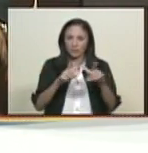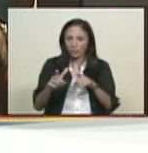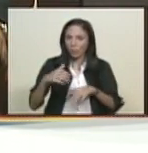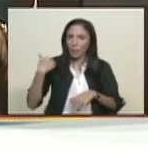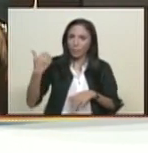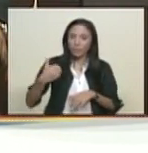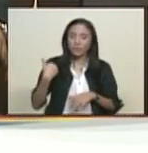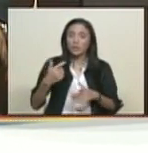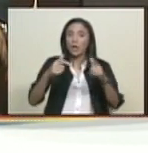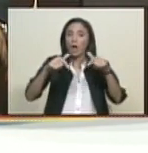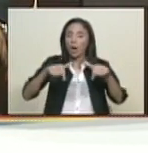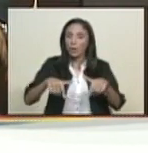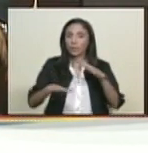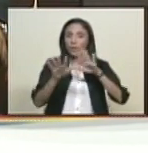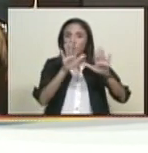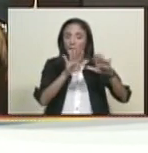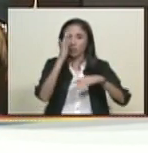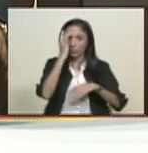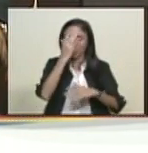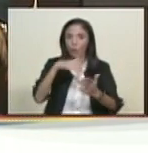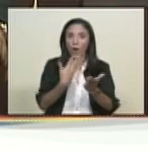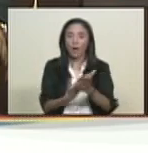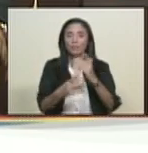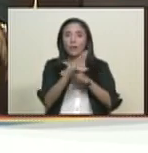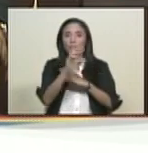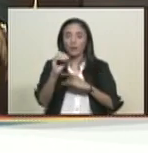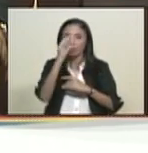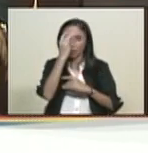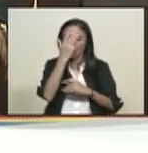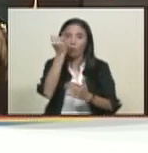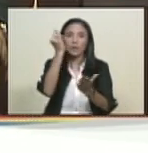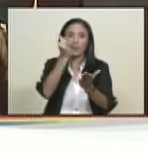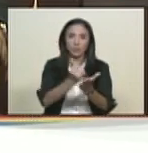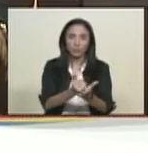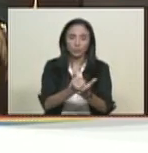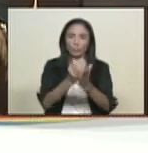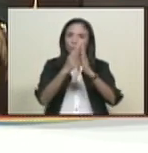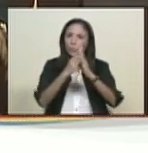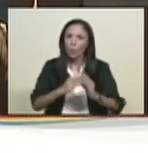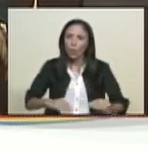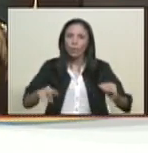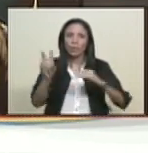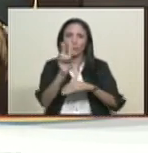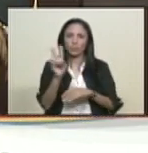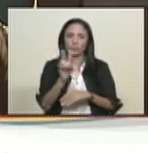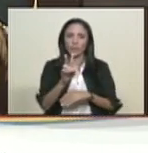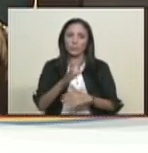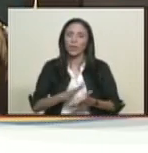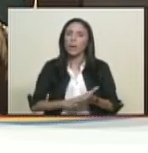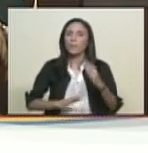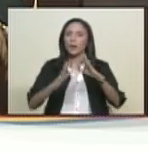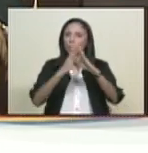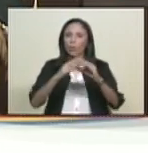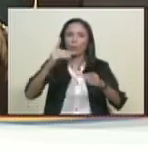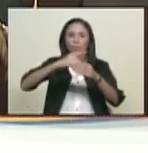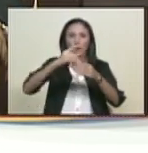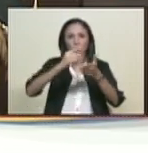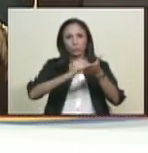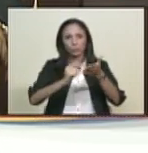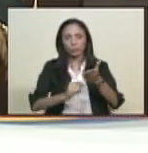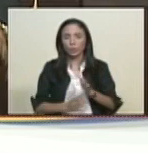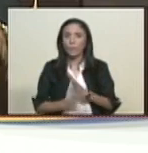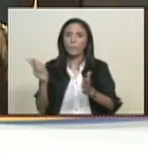aquí hasta el 20 de febrero el proceso de inscripción nacional en el registro electoral permanente para que haya un récord